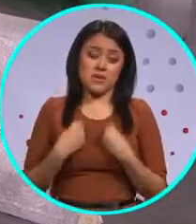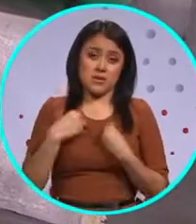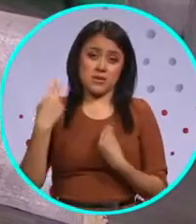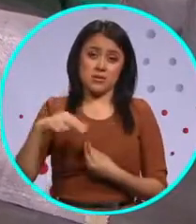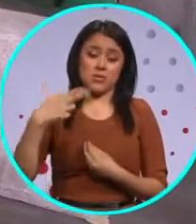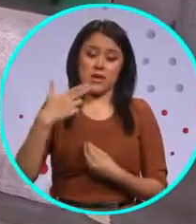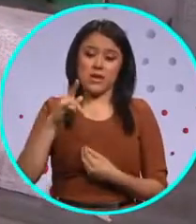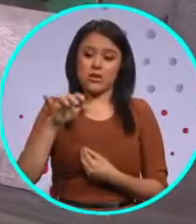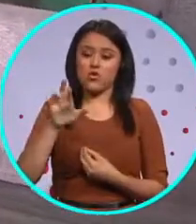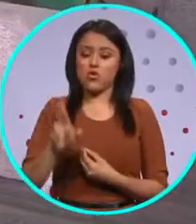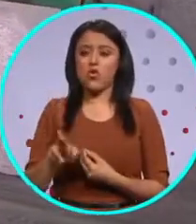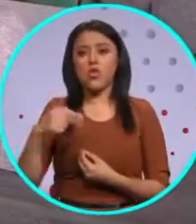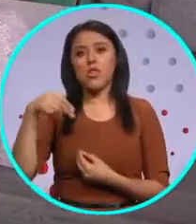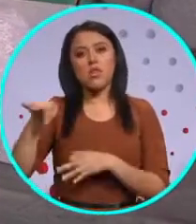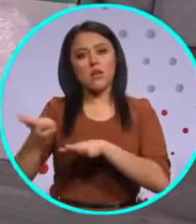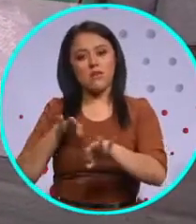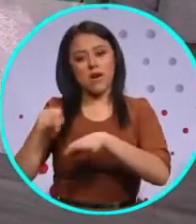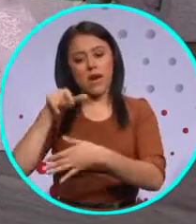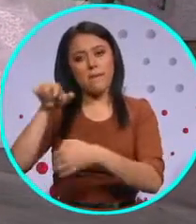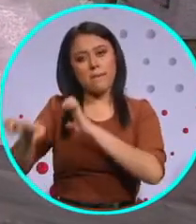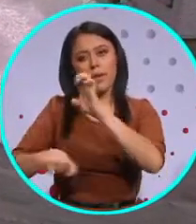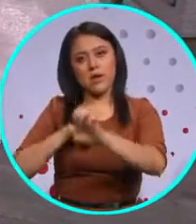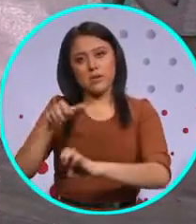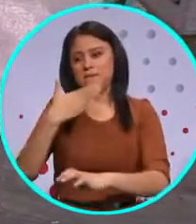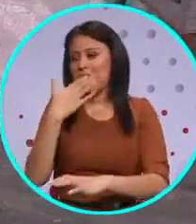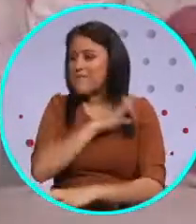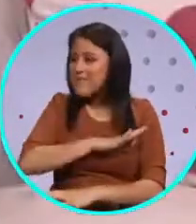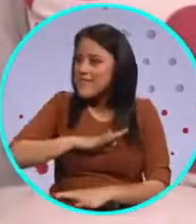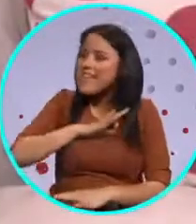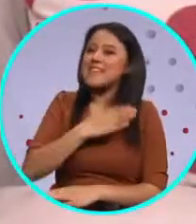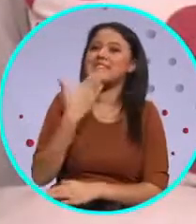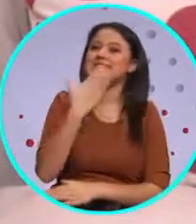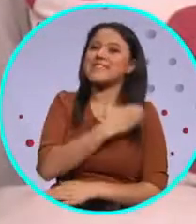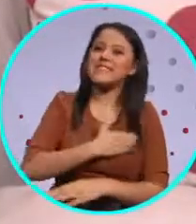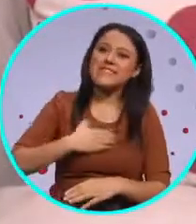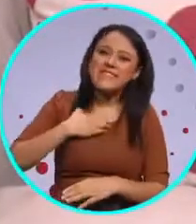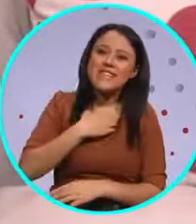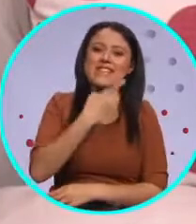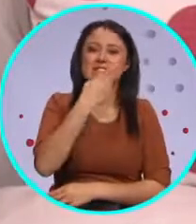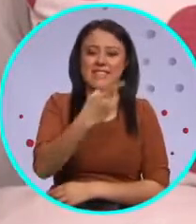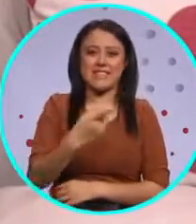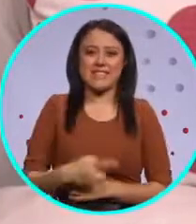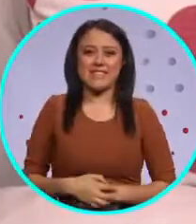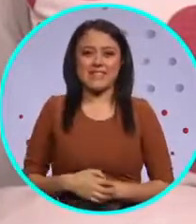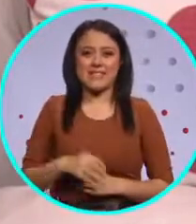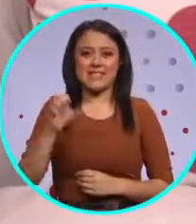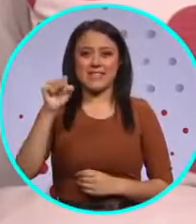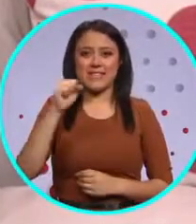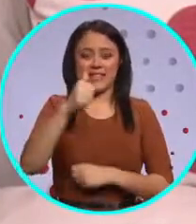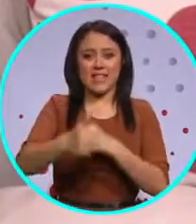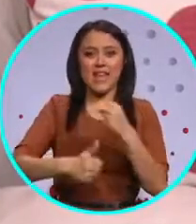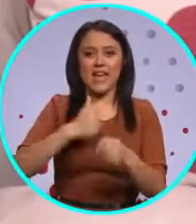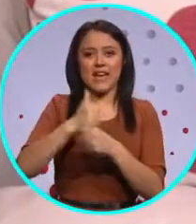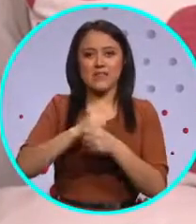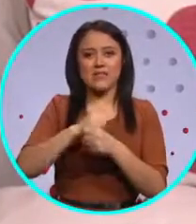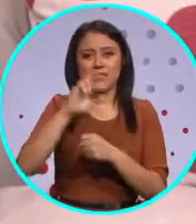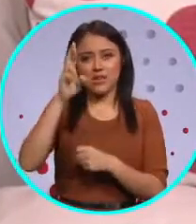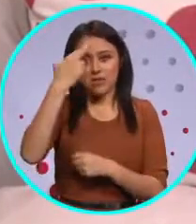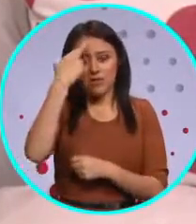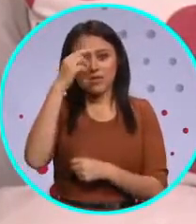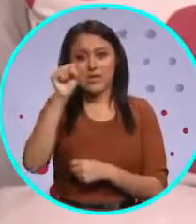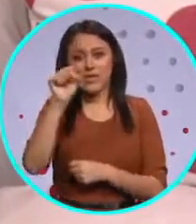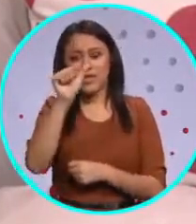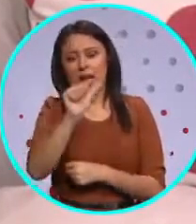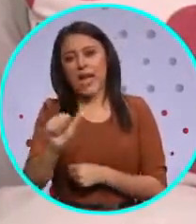héctor trabajando para una empresa él estaba feliz comentaba de haber cumplido 60 años recordemos que entre los 60